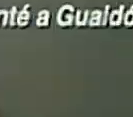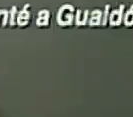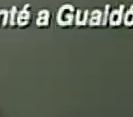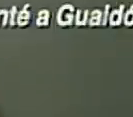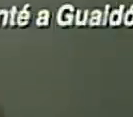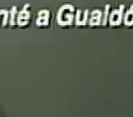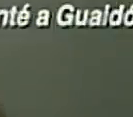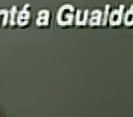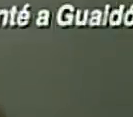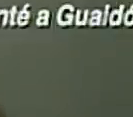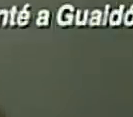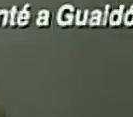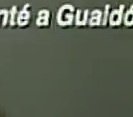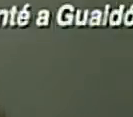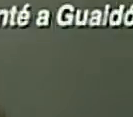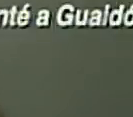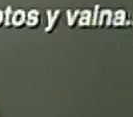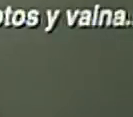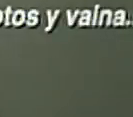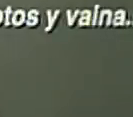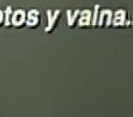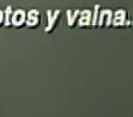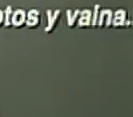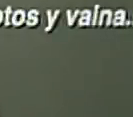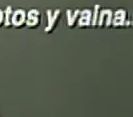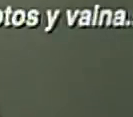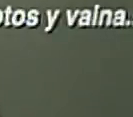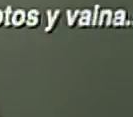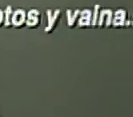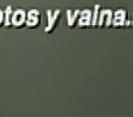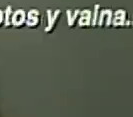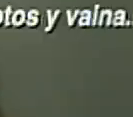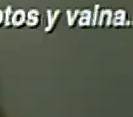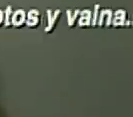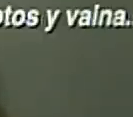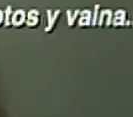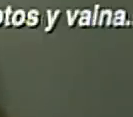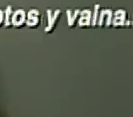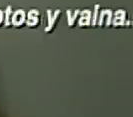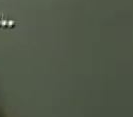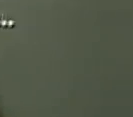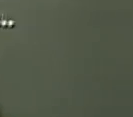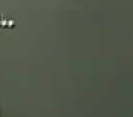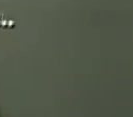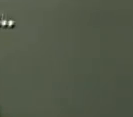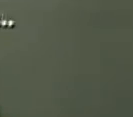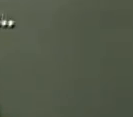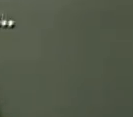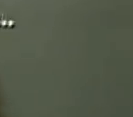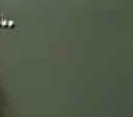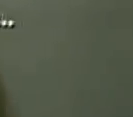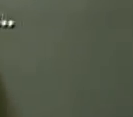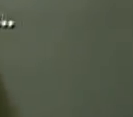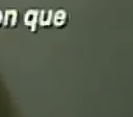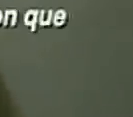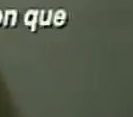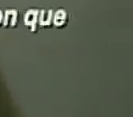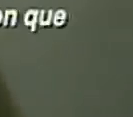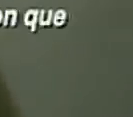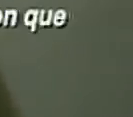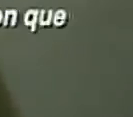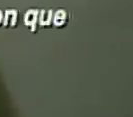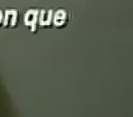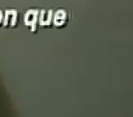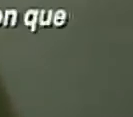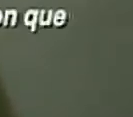para acá, seguí caminando, apunté a Guaidó, empezaron a tomar fotos y vaina, y me vine. Pero